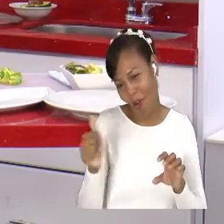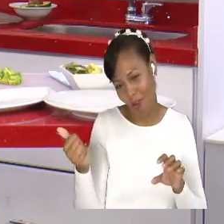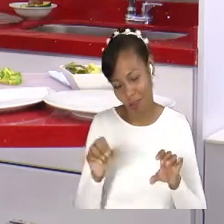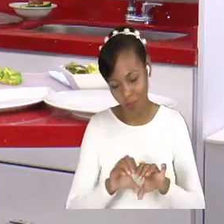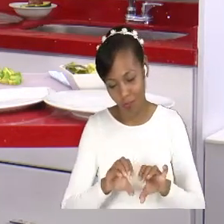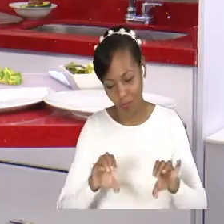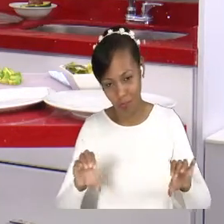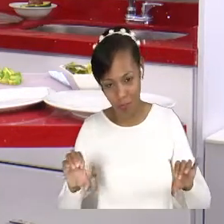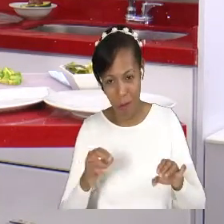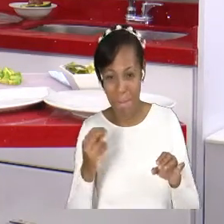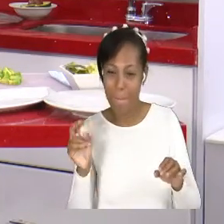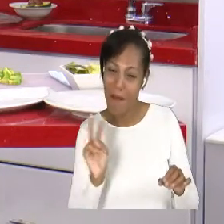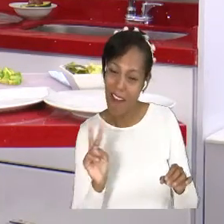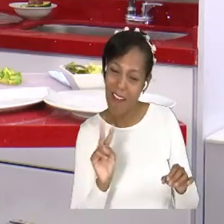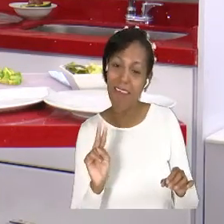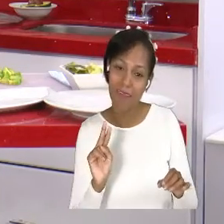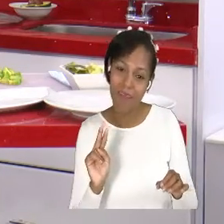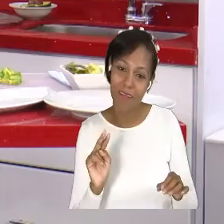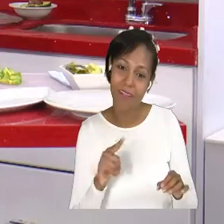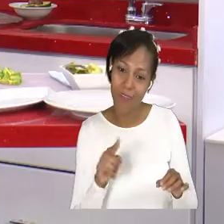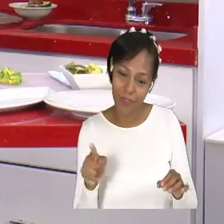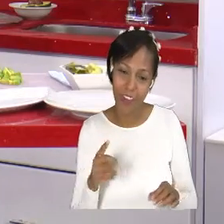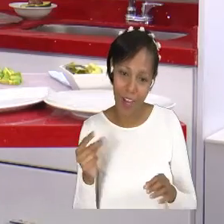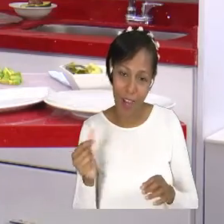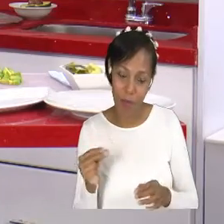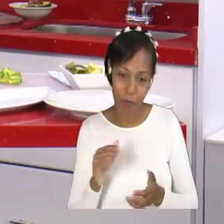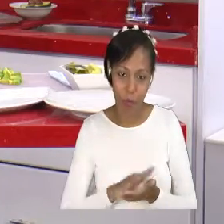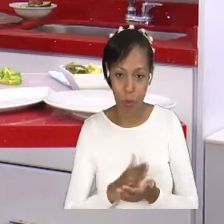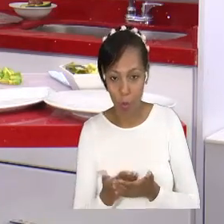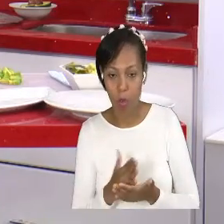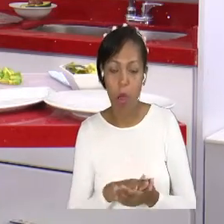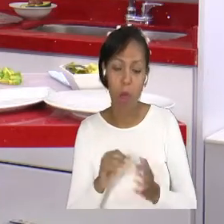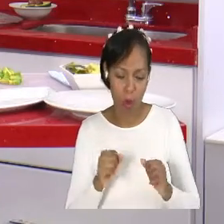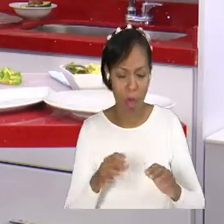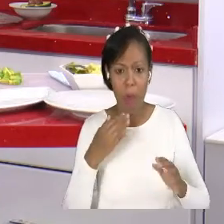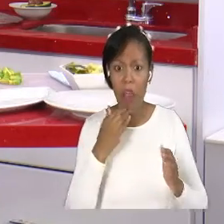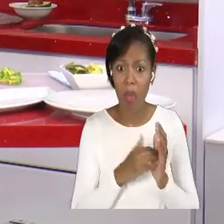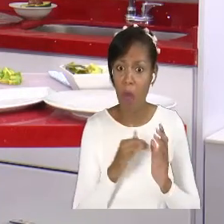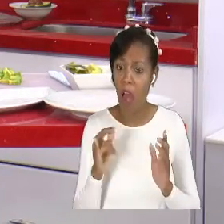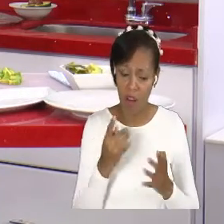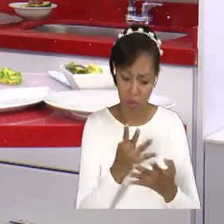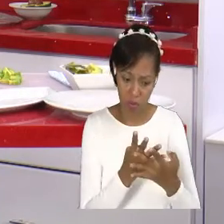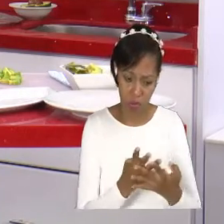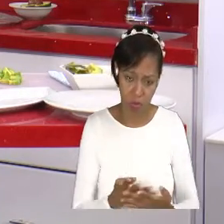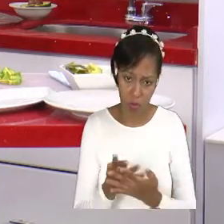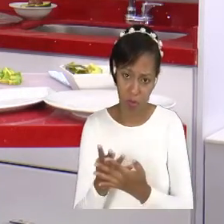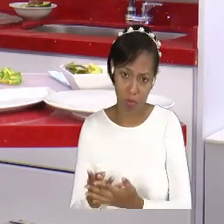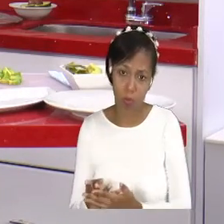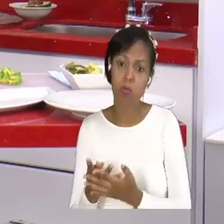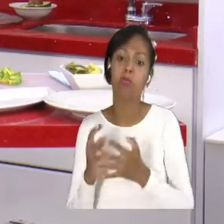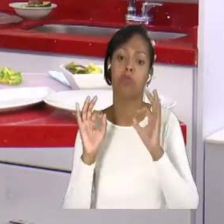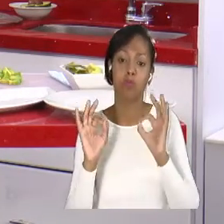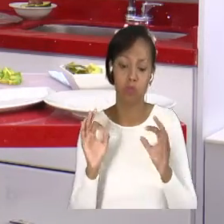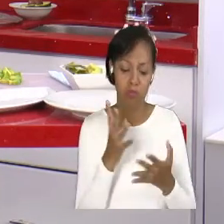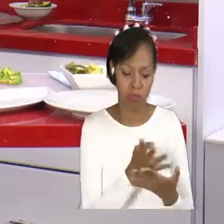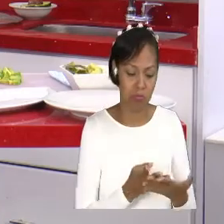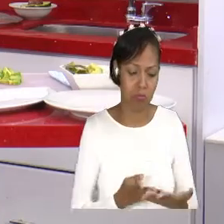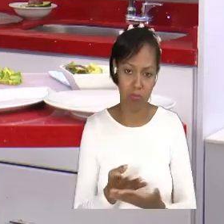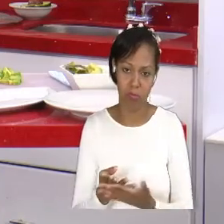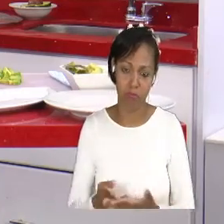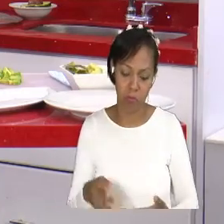Si esto lo pudiéramos hacer en una parrilla, en una brasa, quedarían también geniales al